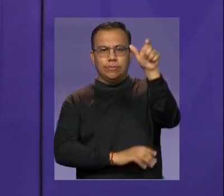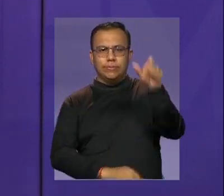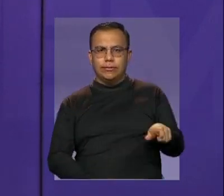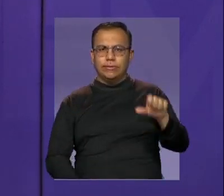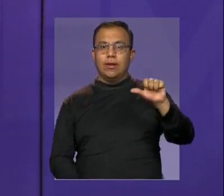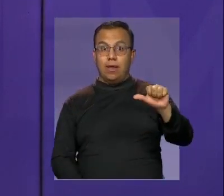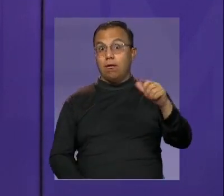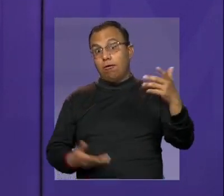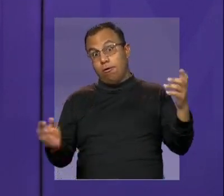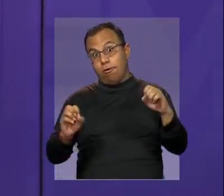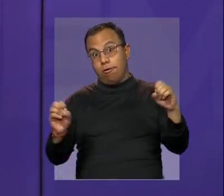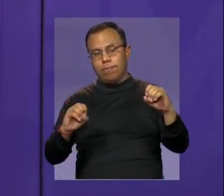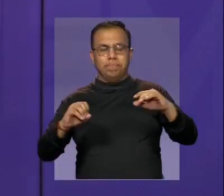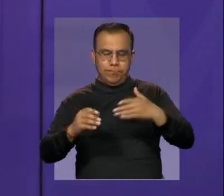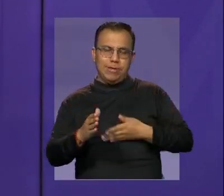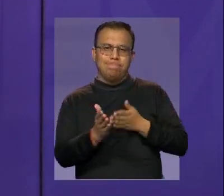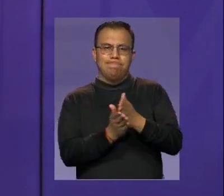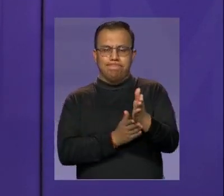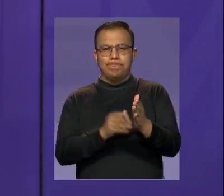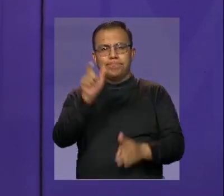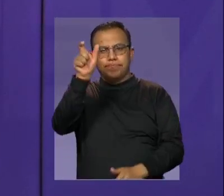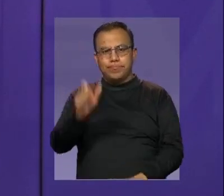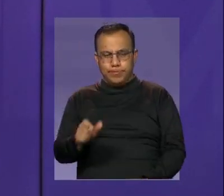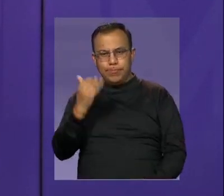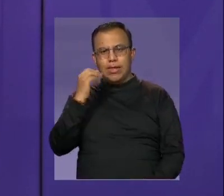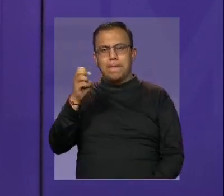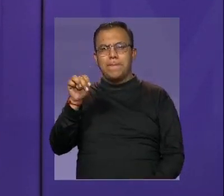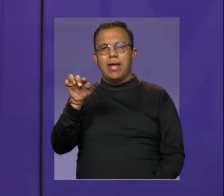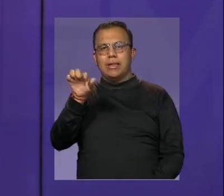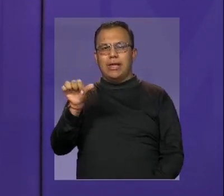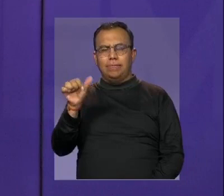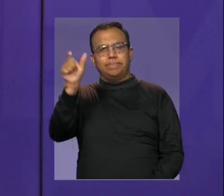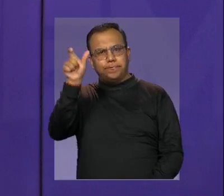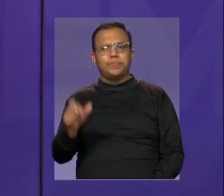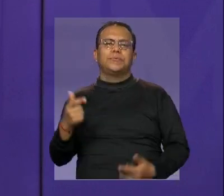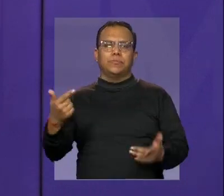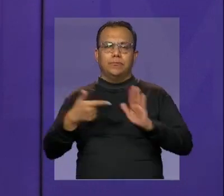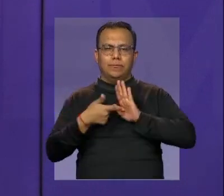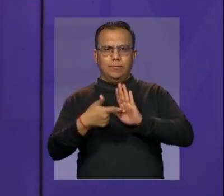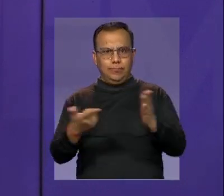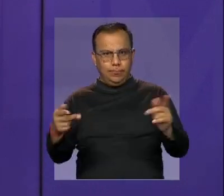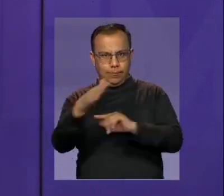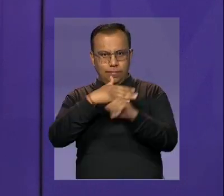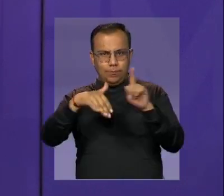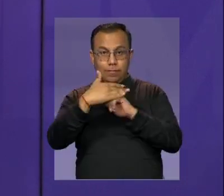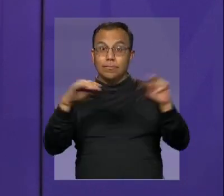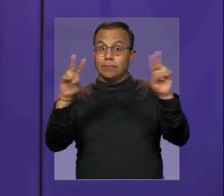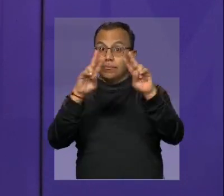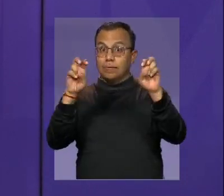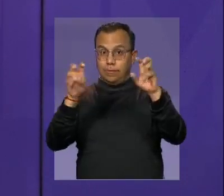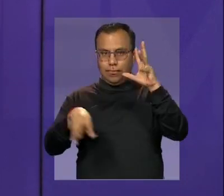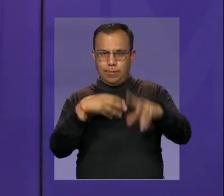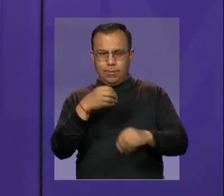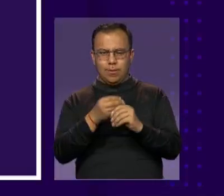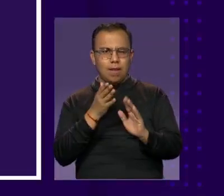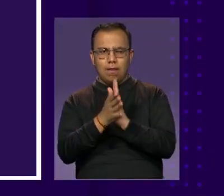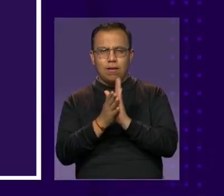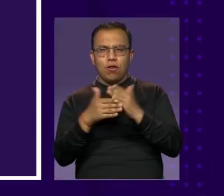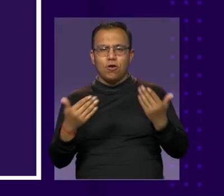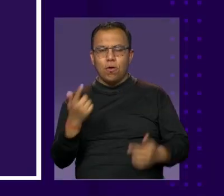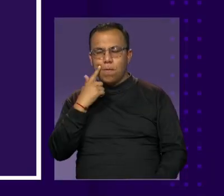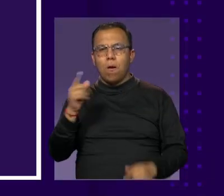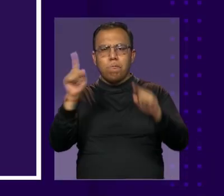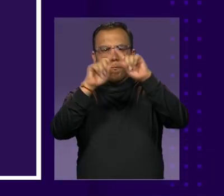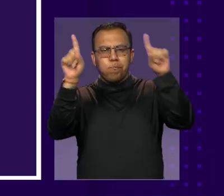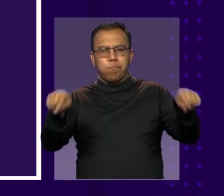esa terna, o de no ser así, sigue la interinidad de Marta Mancera. Por eso vamos a presentarle este tema del día, pero también el dato del día, y los invitamos